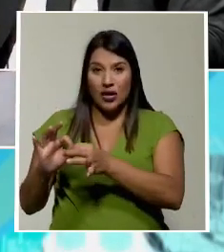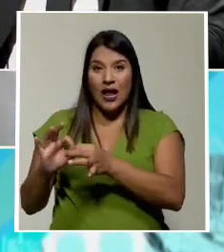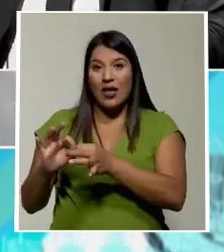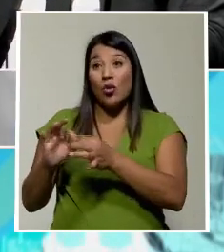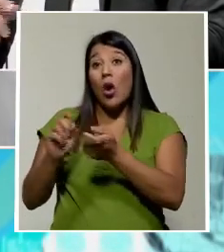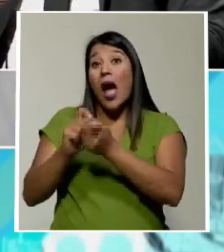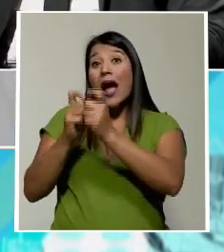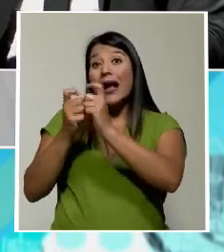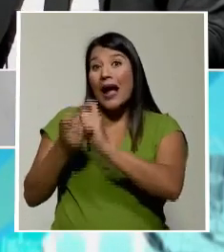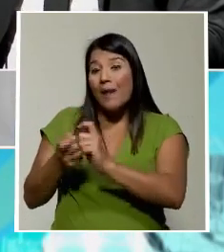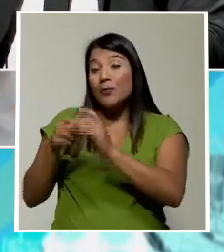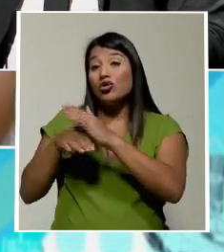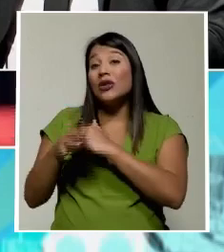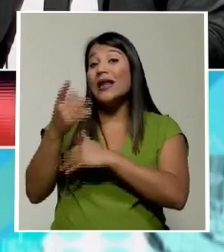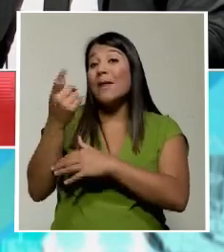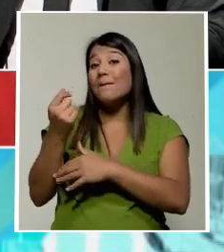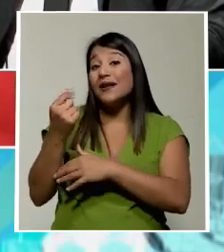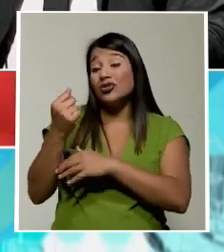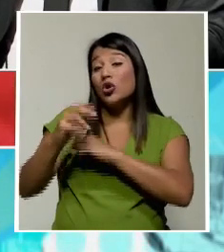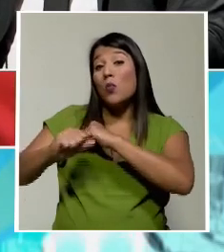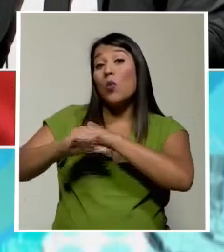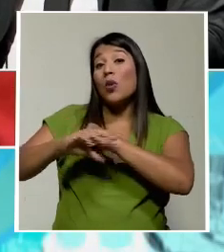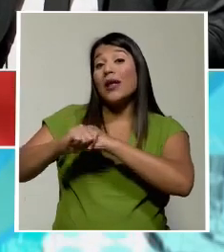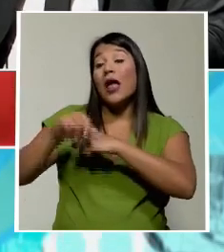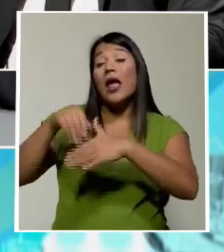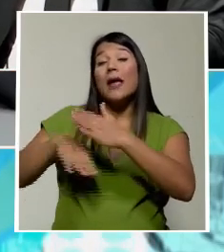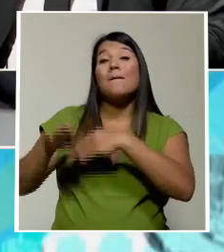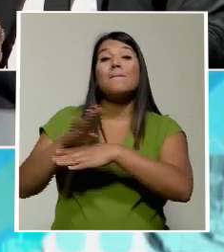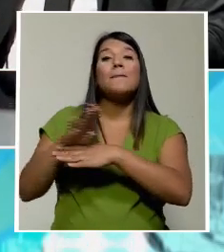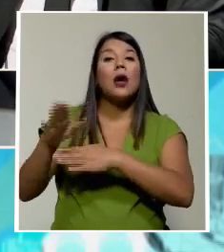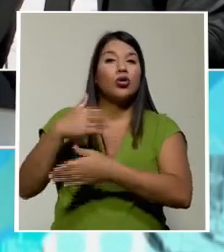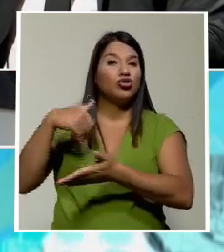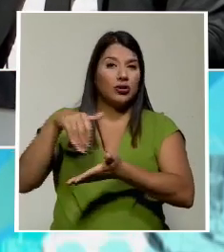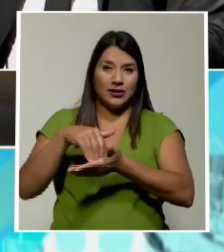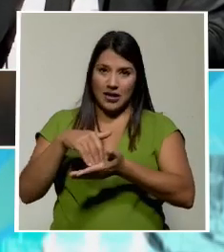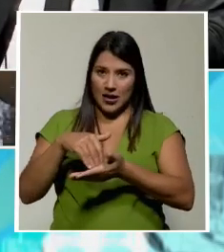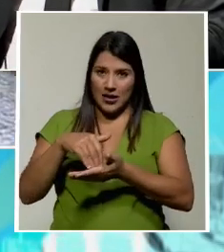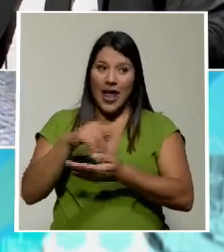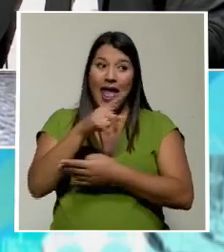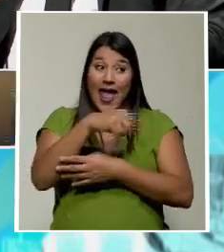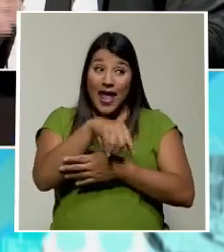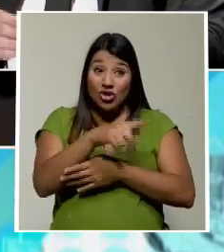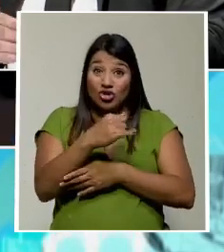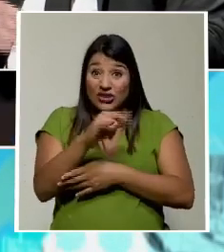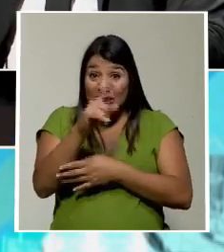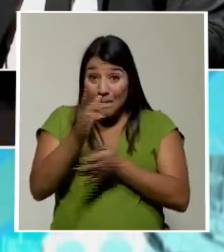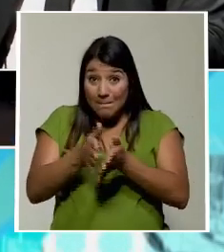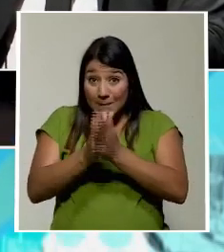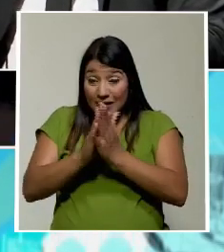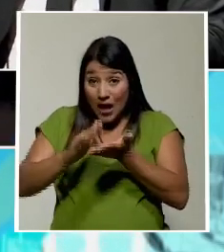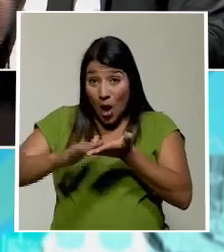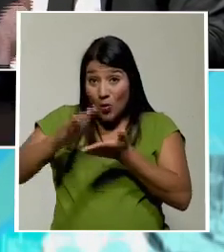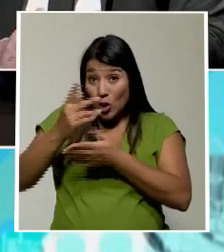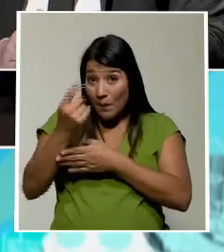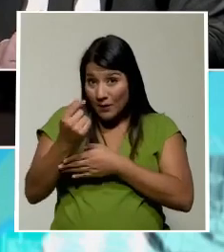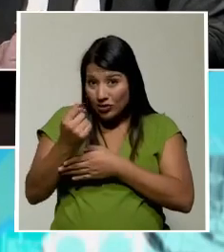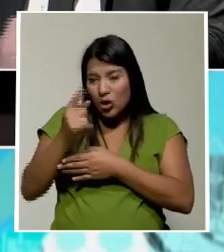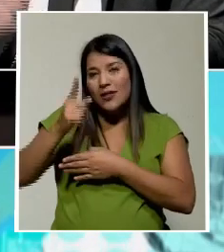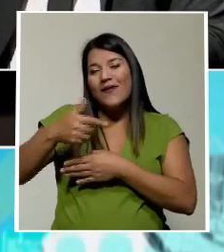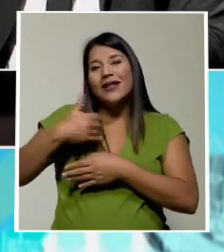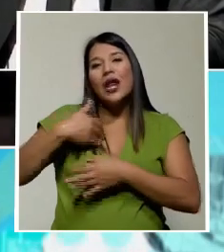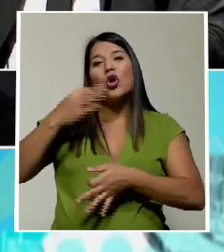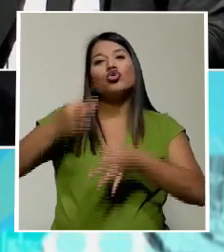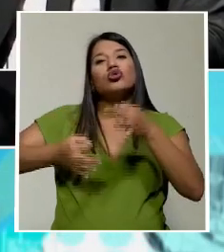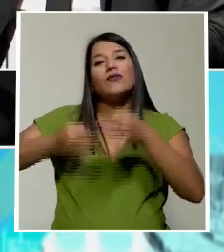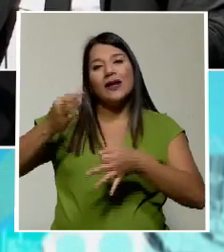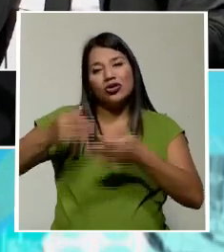Central y demás. Entonces no es un ajuste de precios antojadizo, tiene que ser algo fundamentado que se valora y se acepta o no. Entonces,